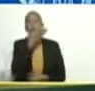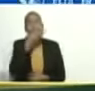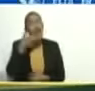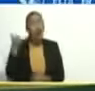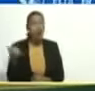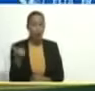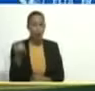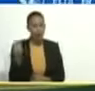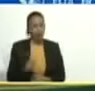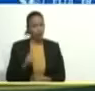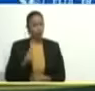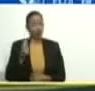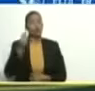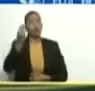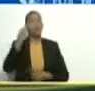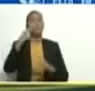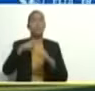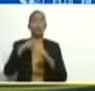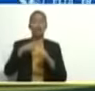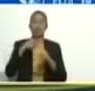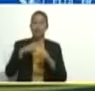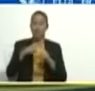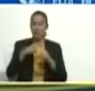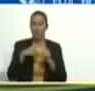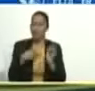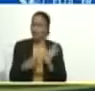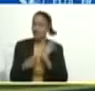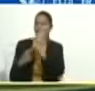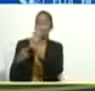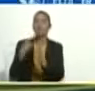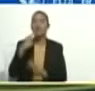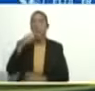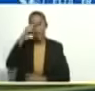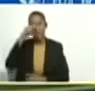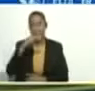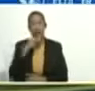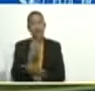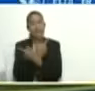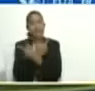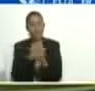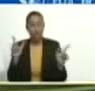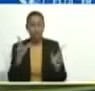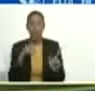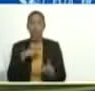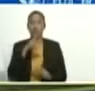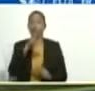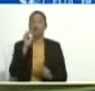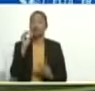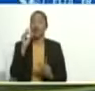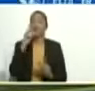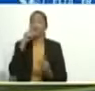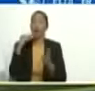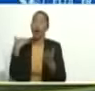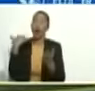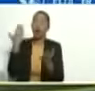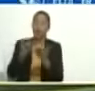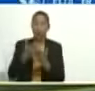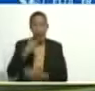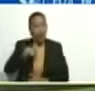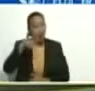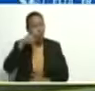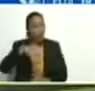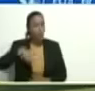condiciones para decirle al Padre Libertador, 200 años después, tu pueblo está aquí de